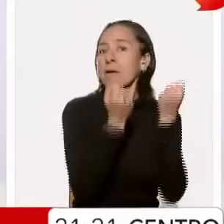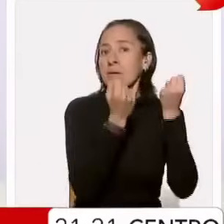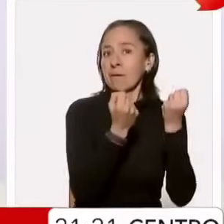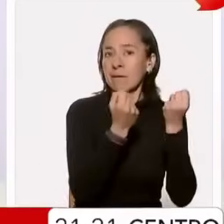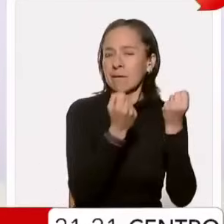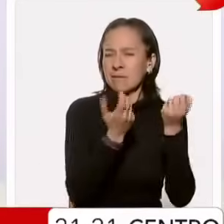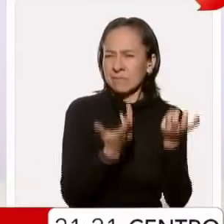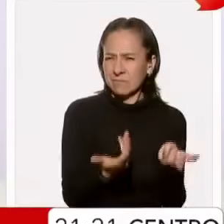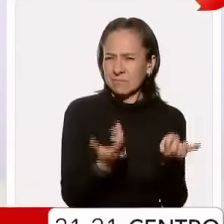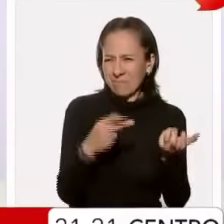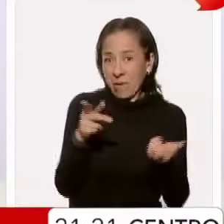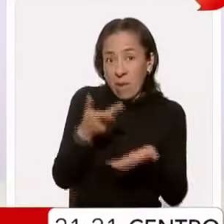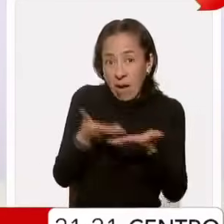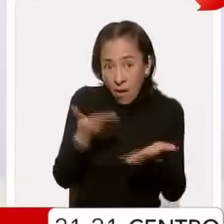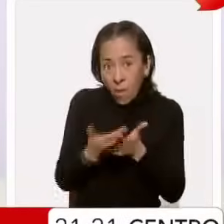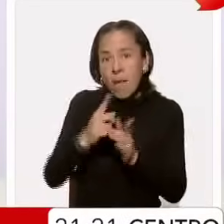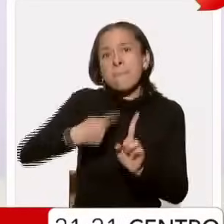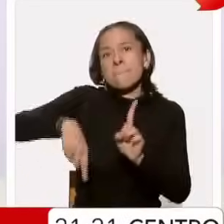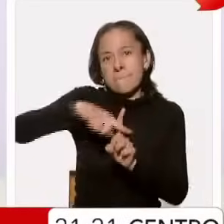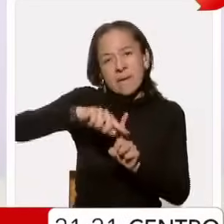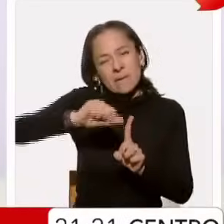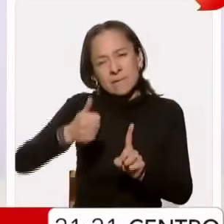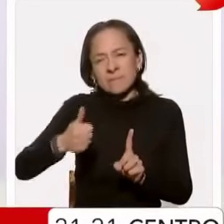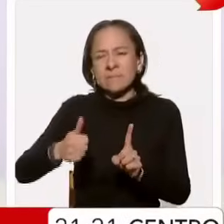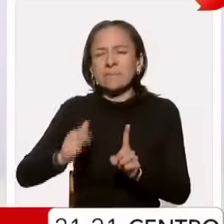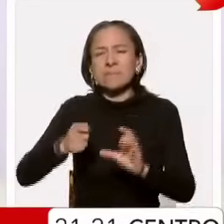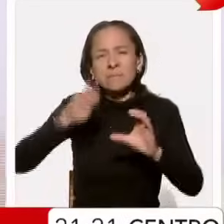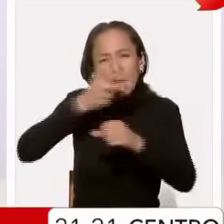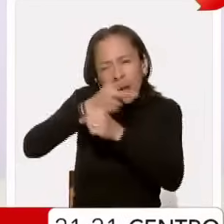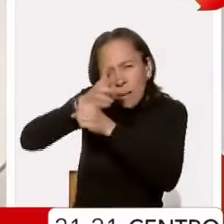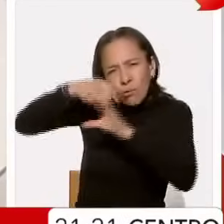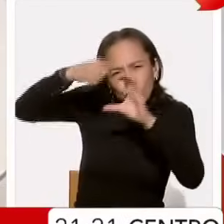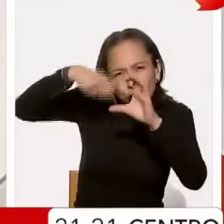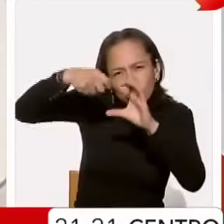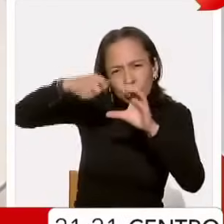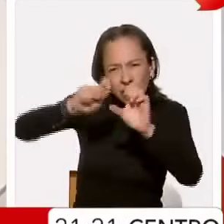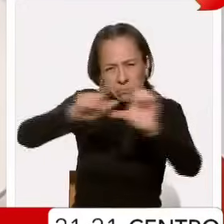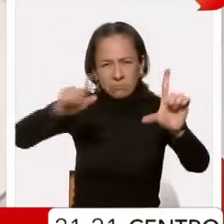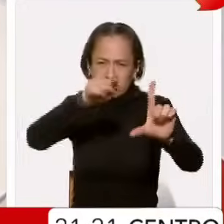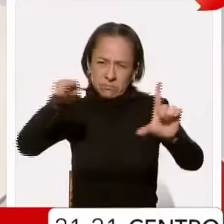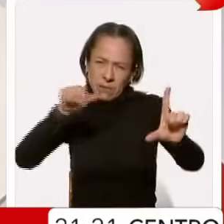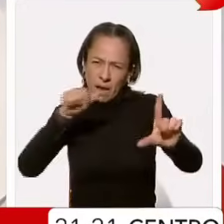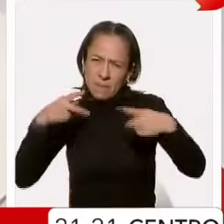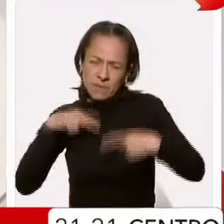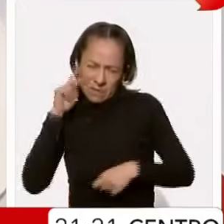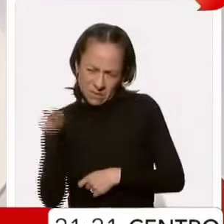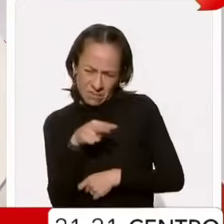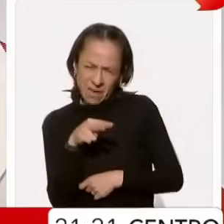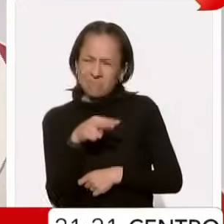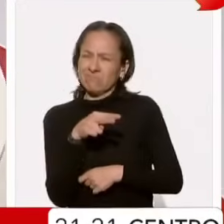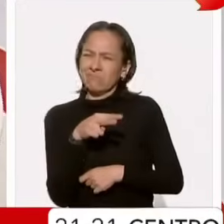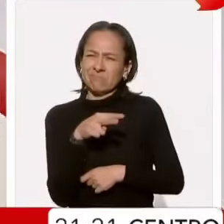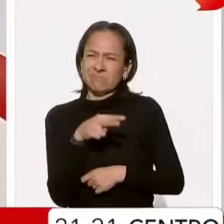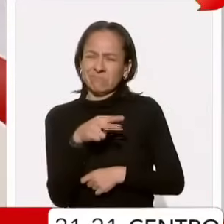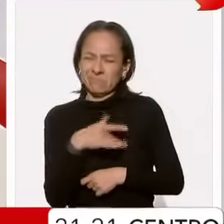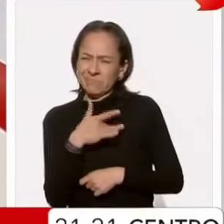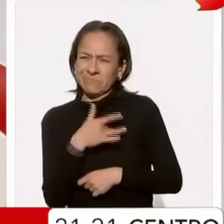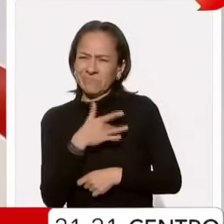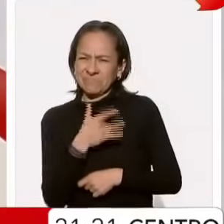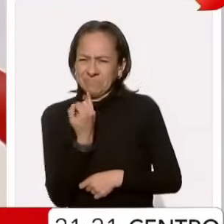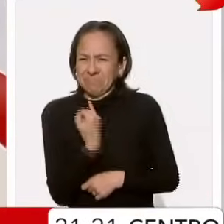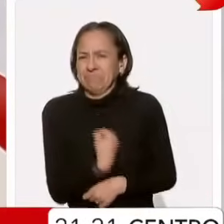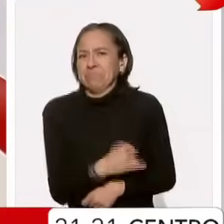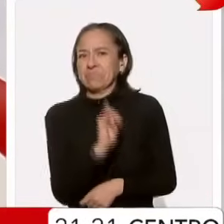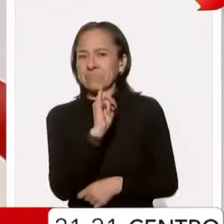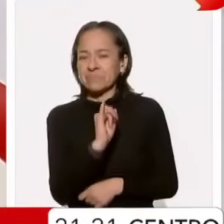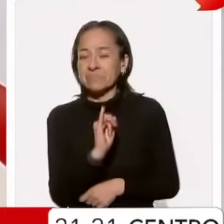que cualquiera que lo lee ve que eso no tiene ninguna sustancia, que es absurdo por donde lo percibas, y que sin embargo para ellos